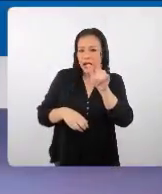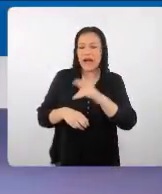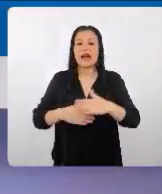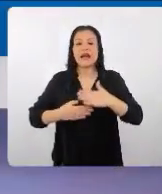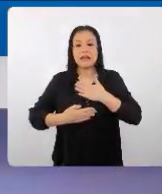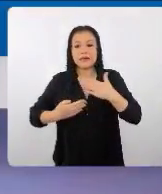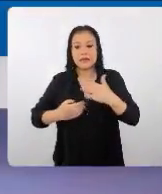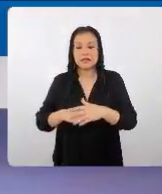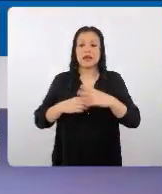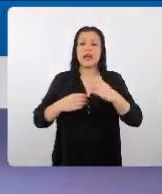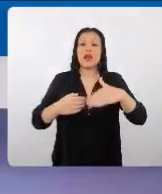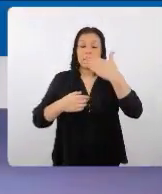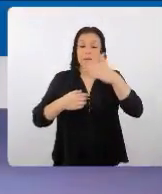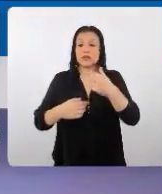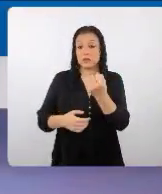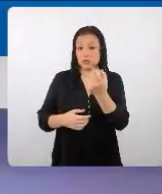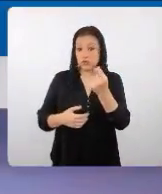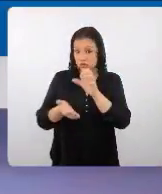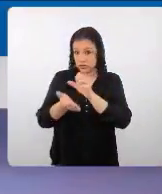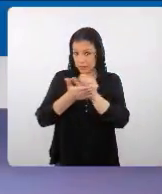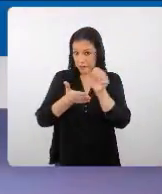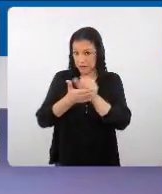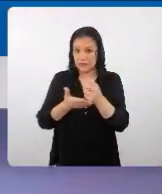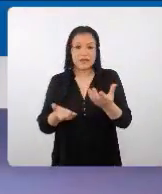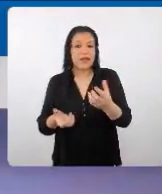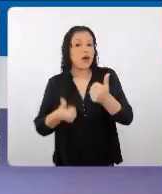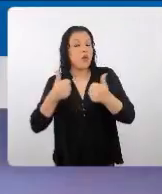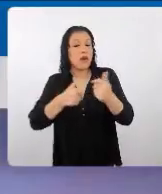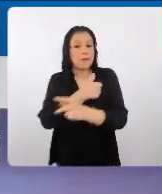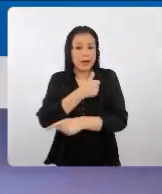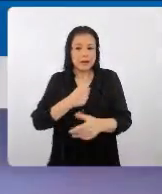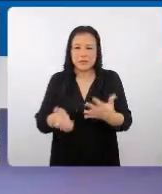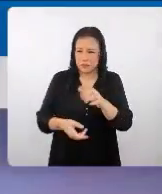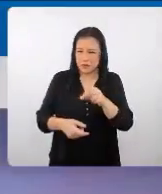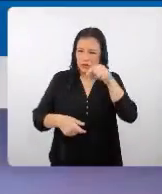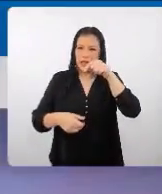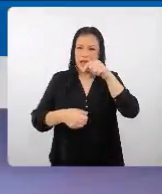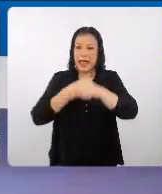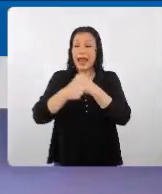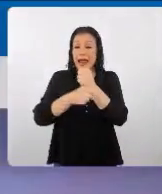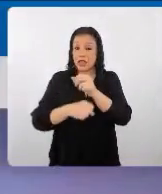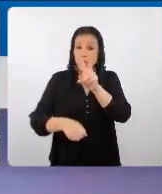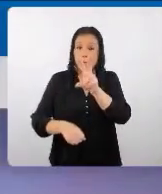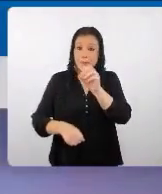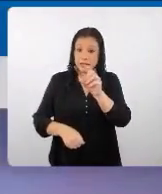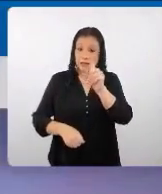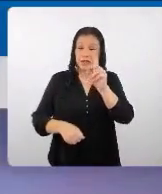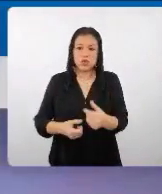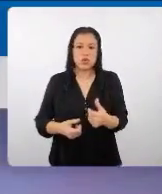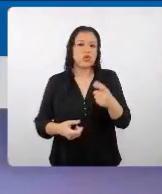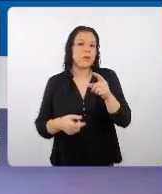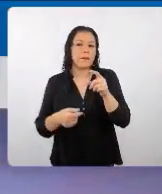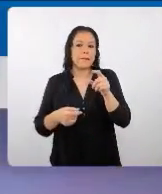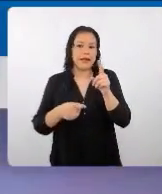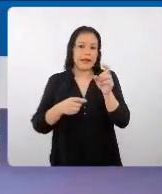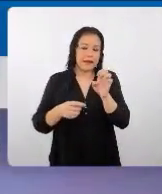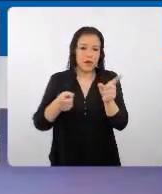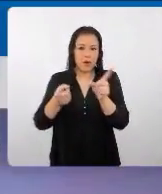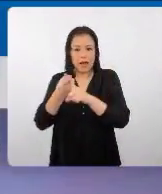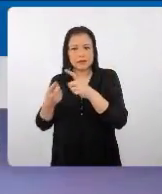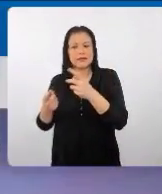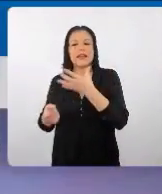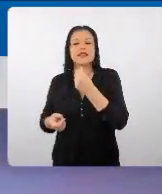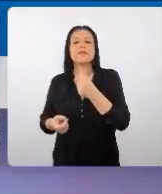12 meses? Estamos hablando durante el 2021 prácticamente, esos 12 meses durante todo el año 2021, ¿a qué